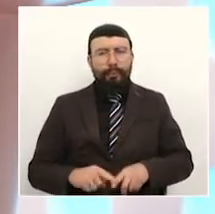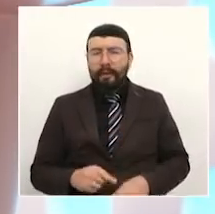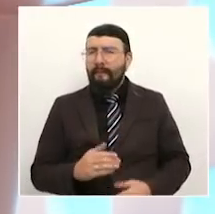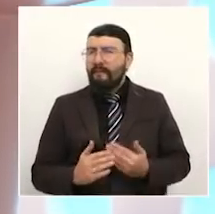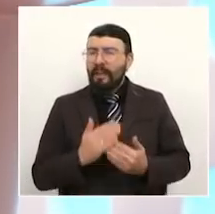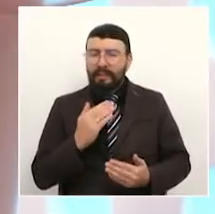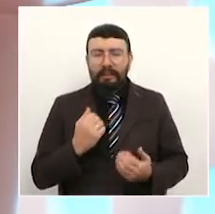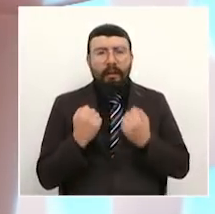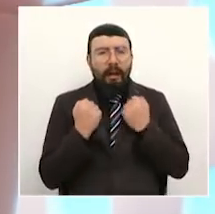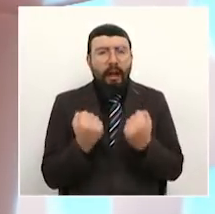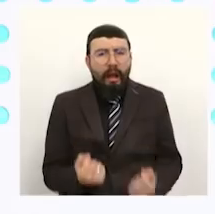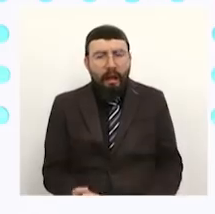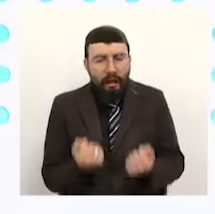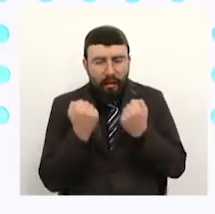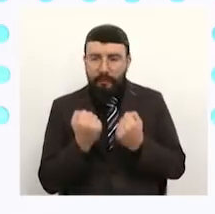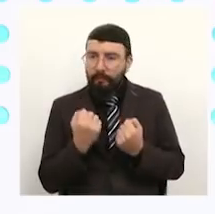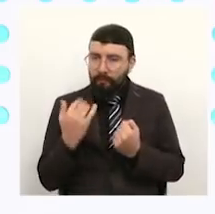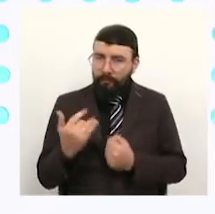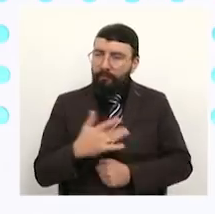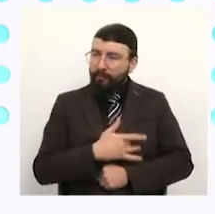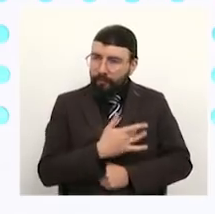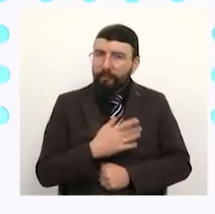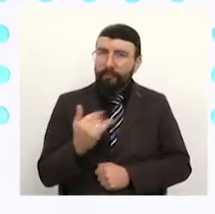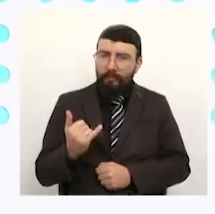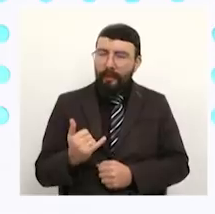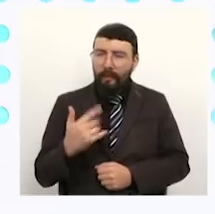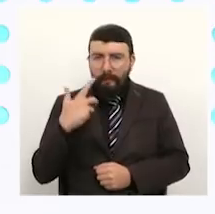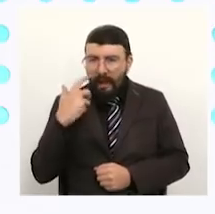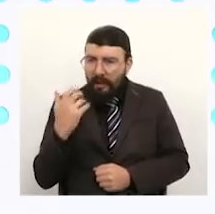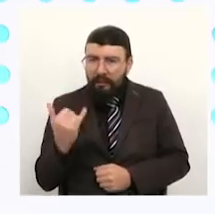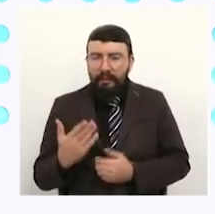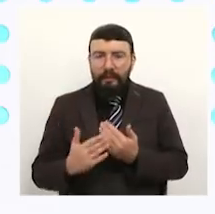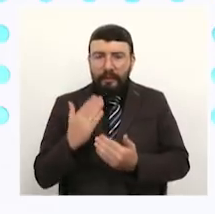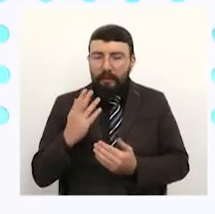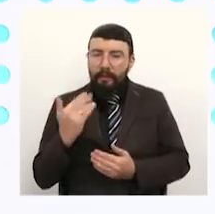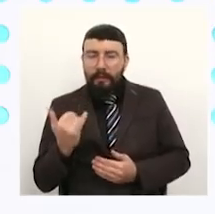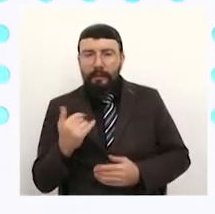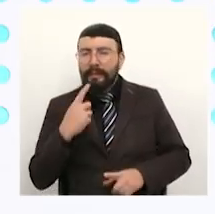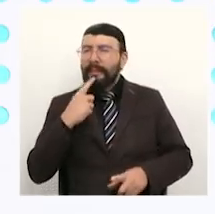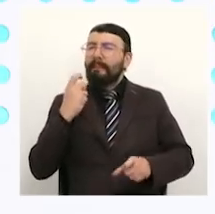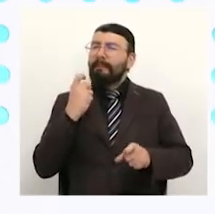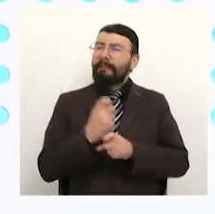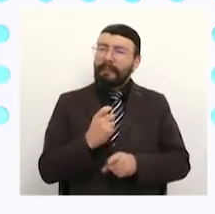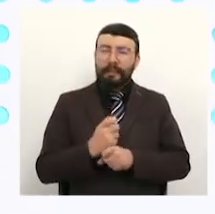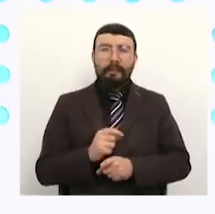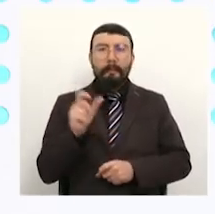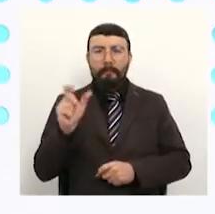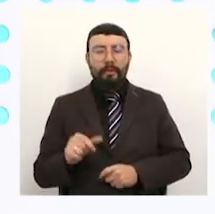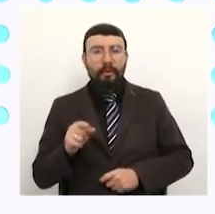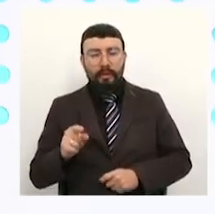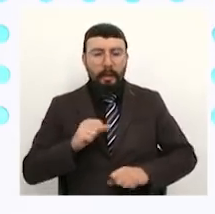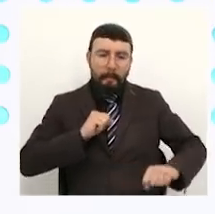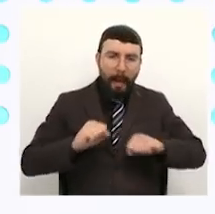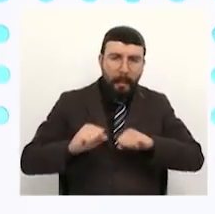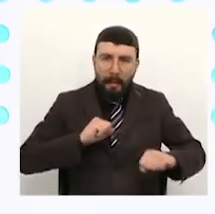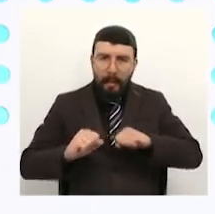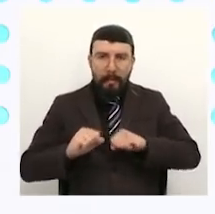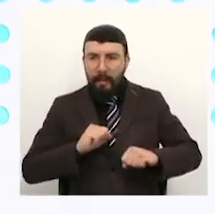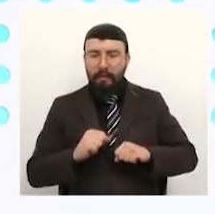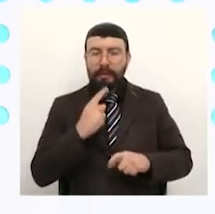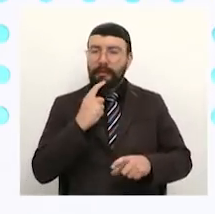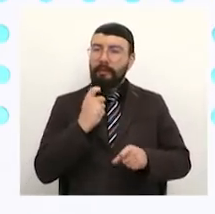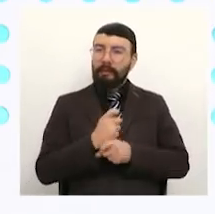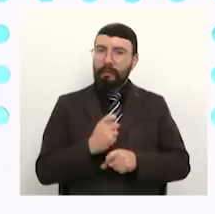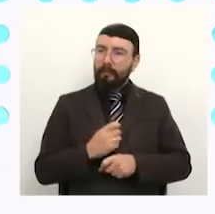va a terminar digamos una patología mucho más florida con mucho más dificultad para hacer sus actividades diarias y que generalmente